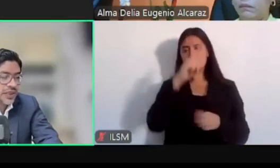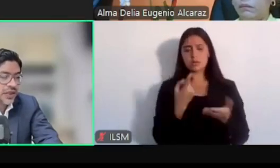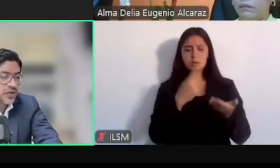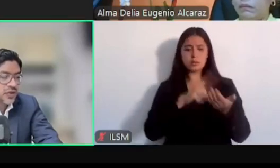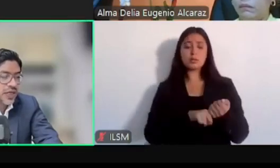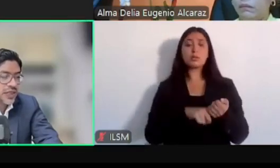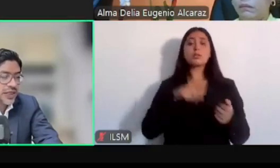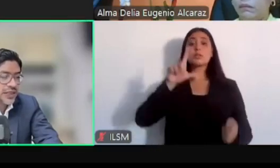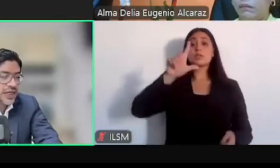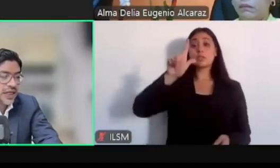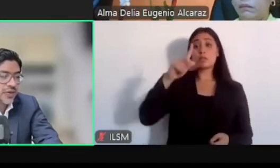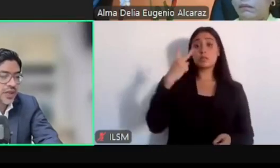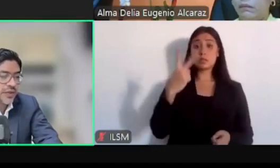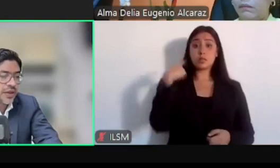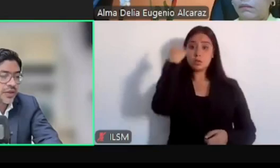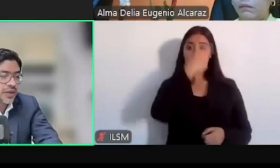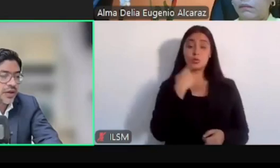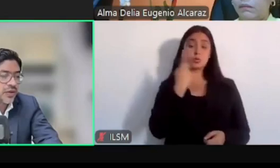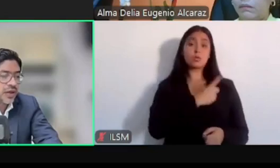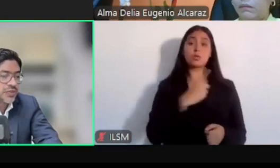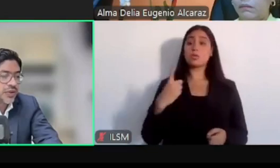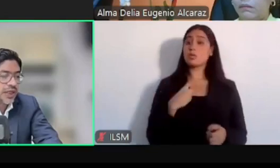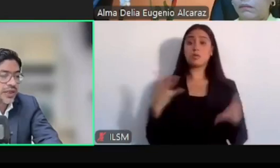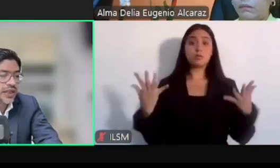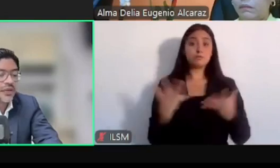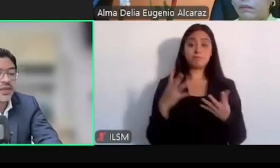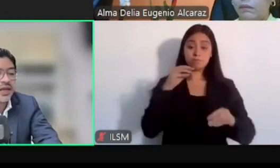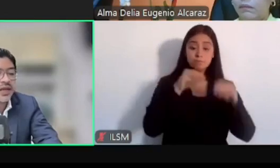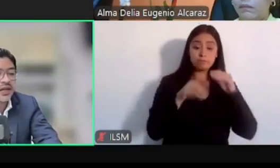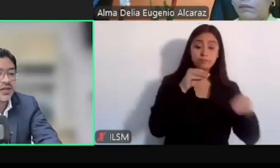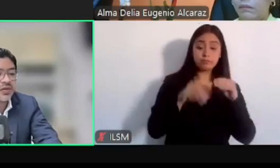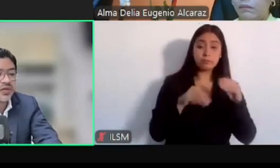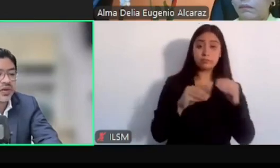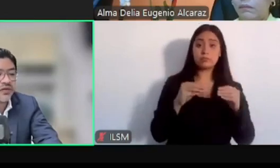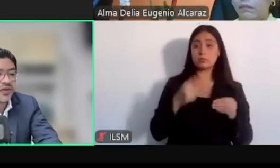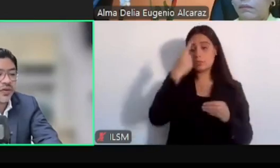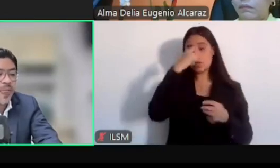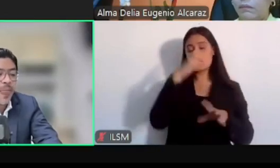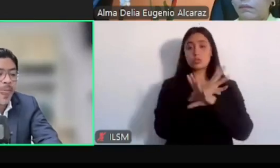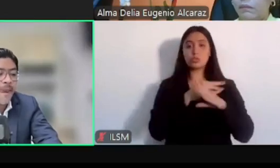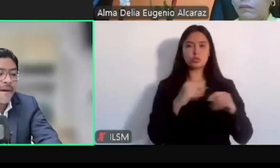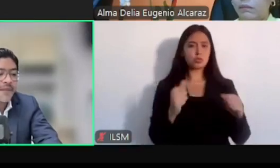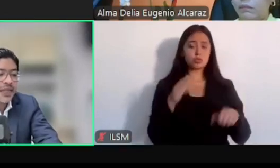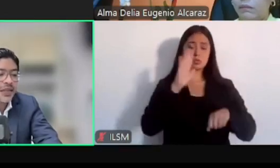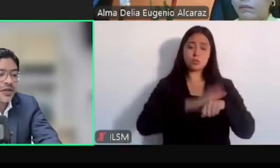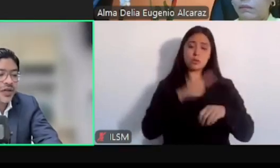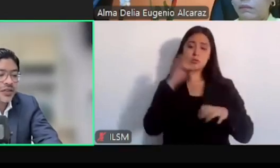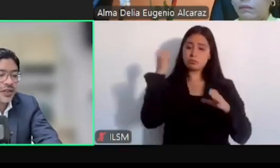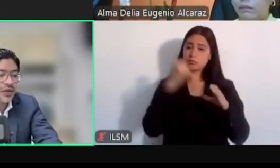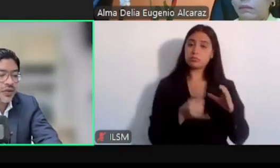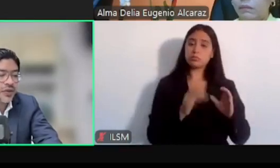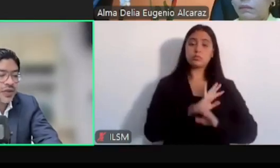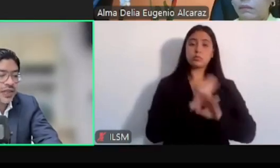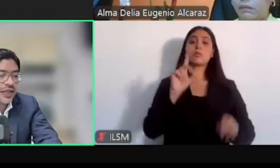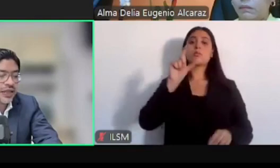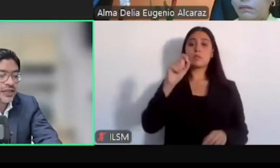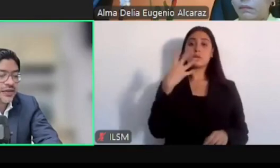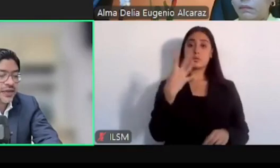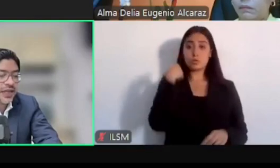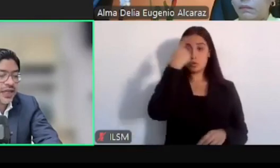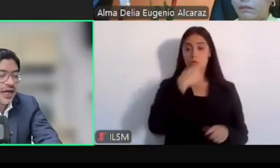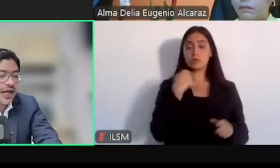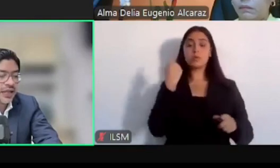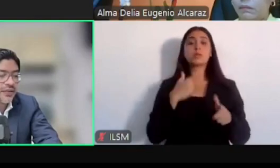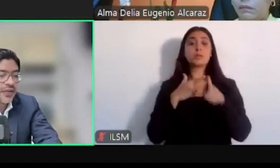de 72 horas iniciara el procedimiento interno correspondiente y emitiera la resolución de fondo y dentro de las 24 horas siguientes